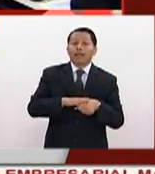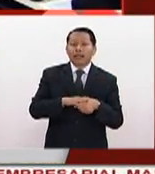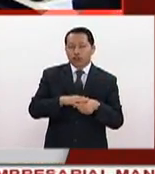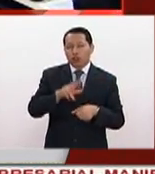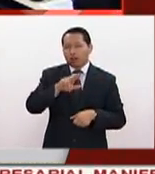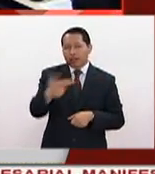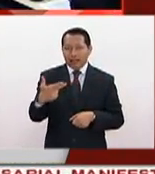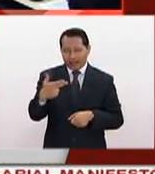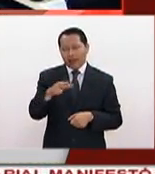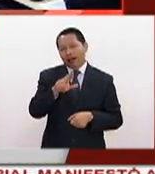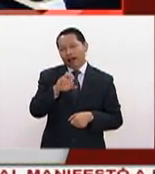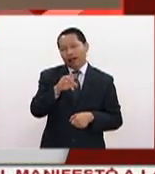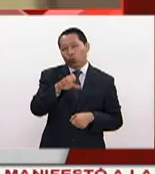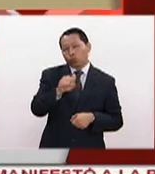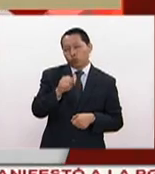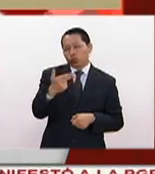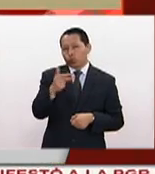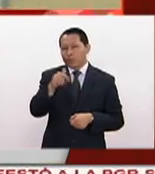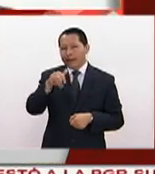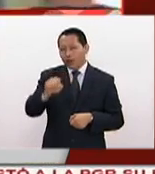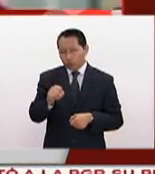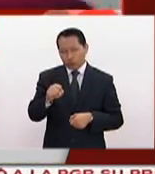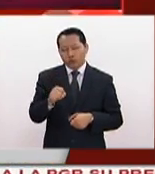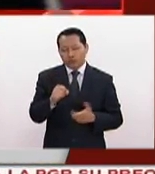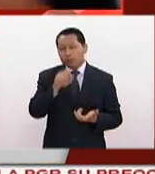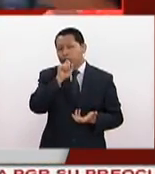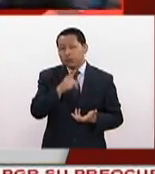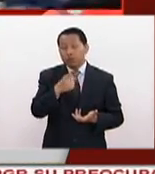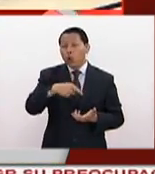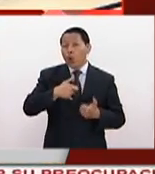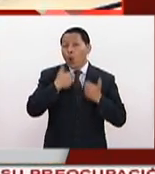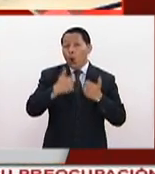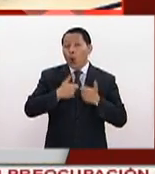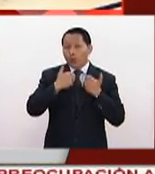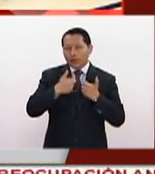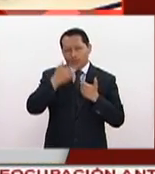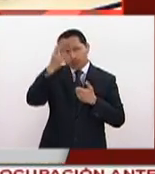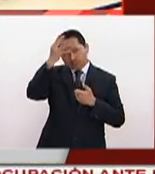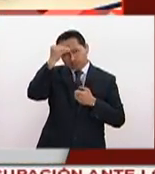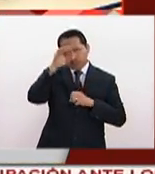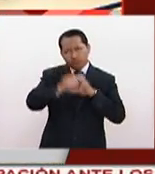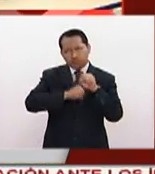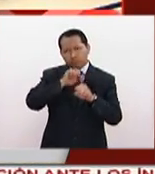recursos humanos. Los chicos están formados para integrarse a